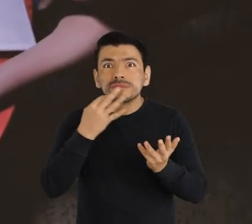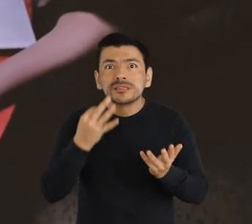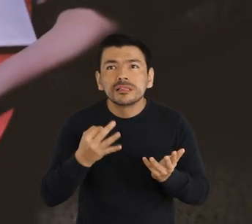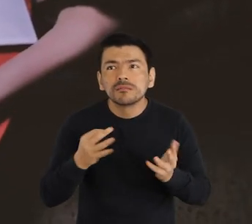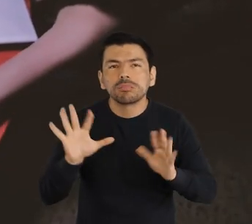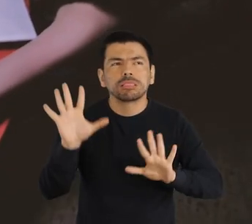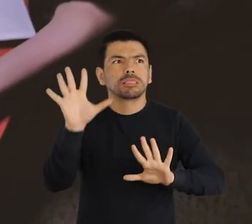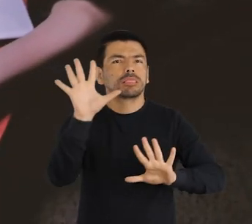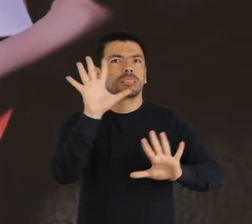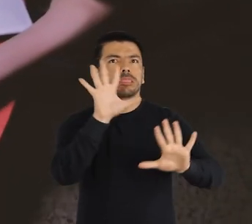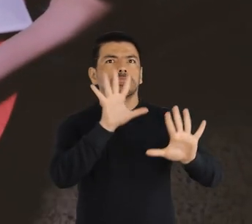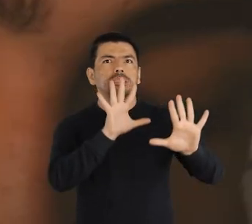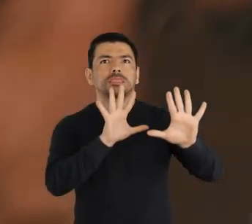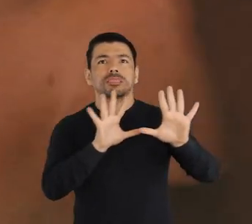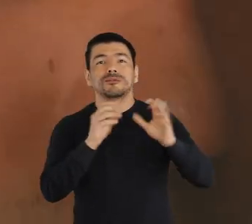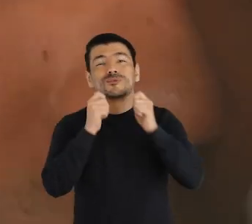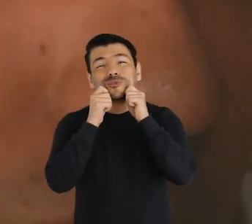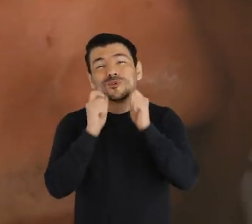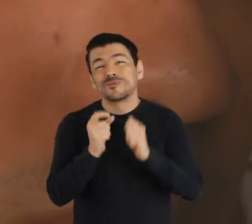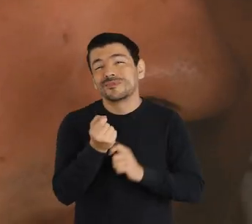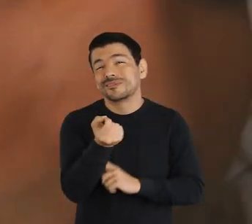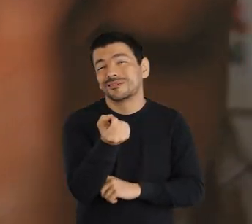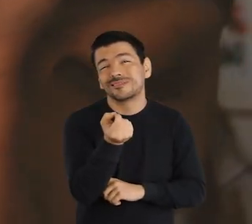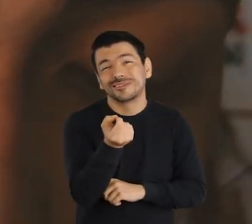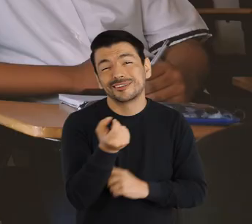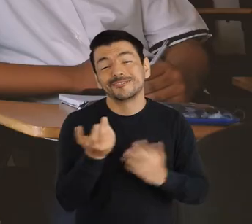lo vulnerable que somos.